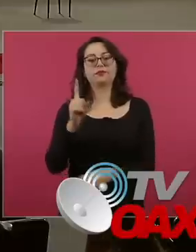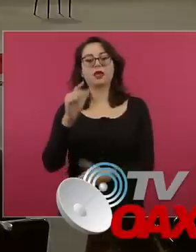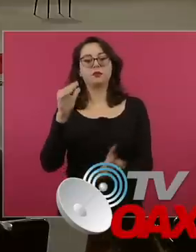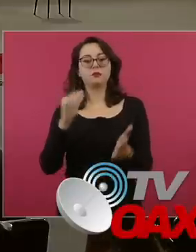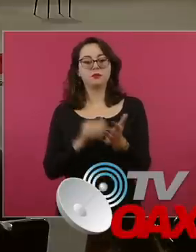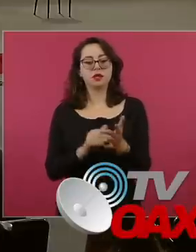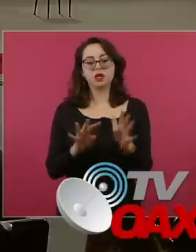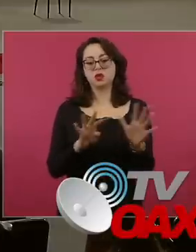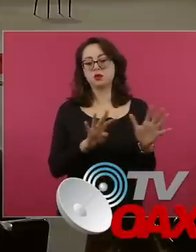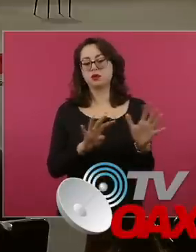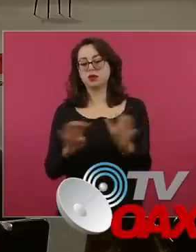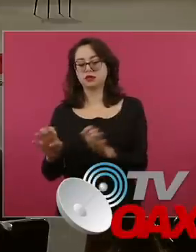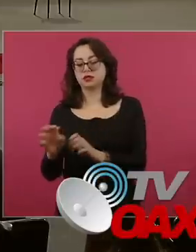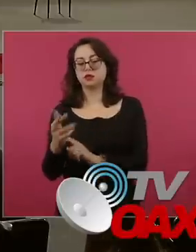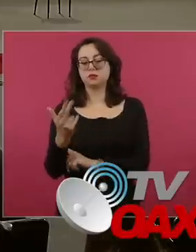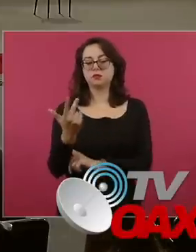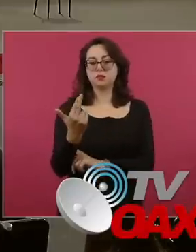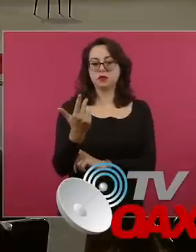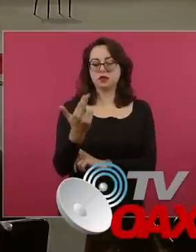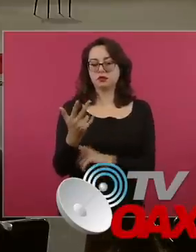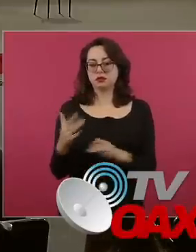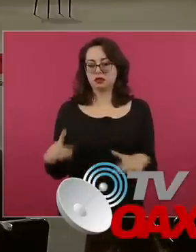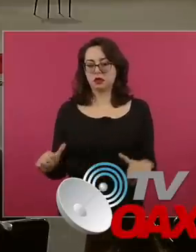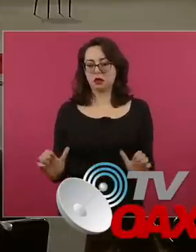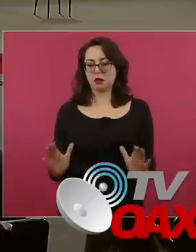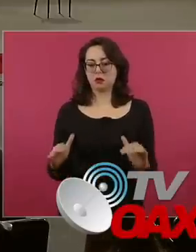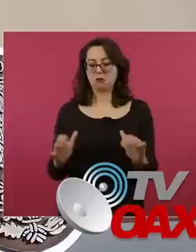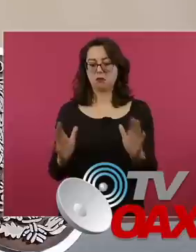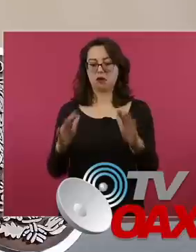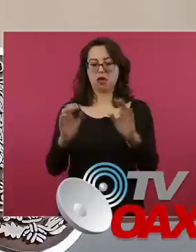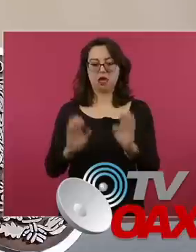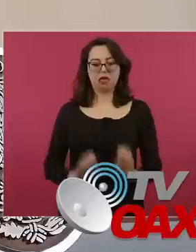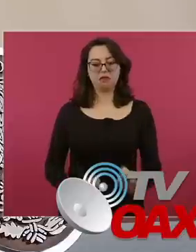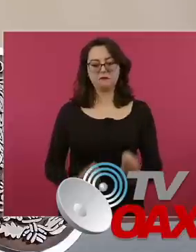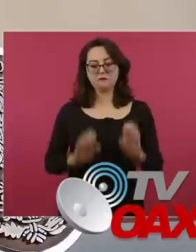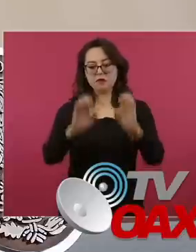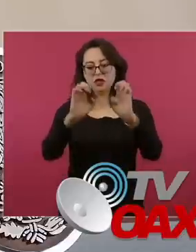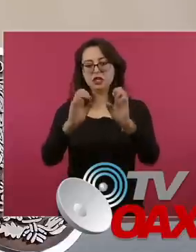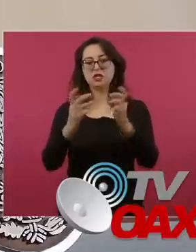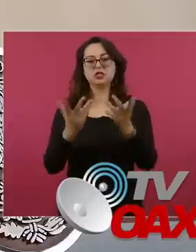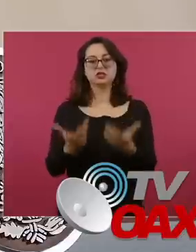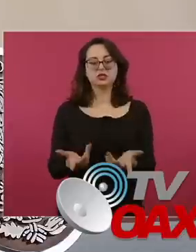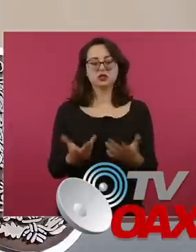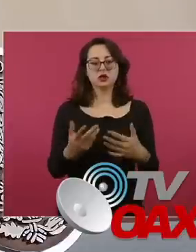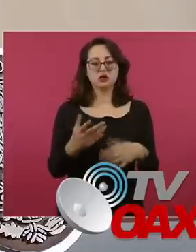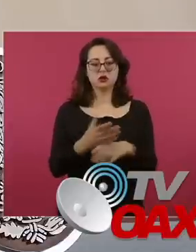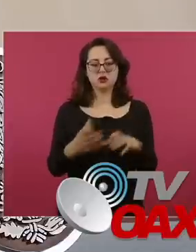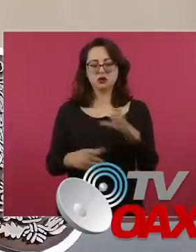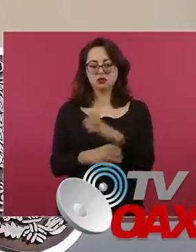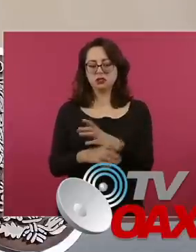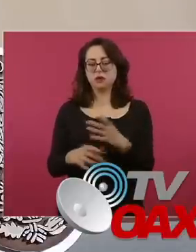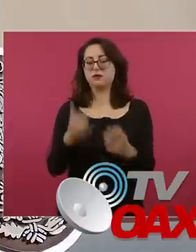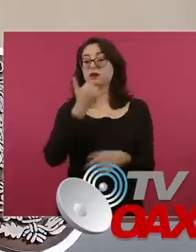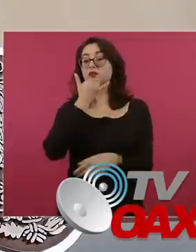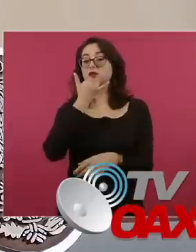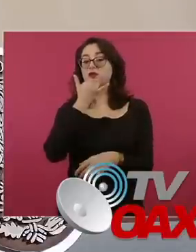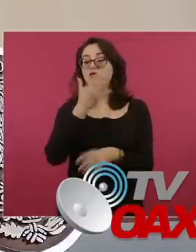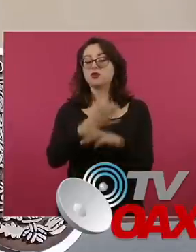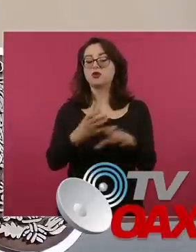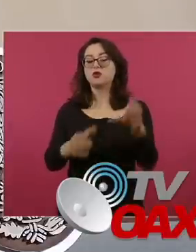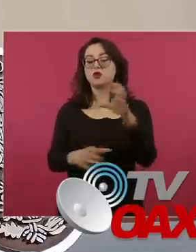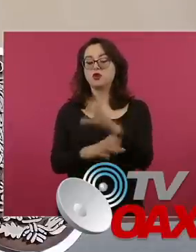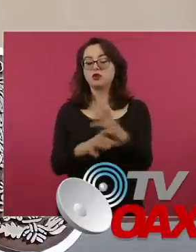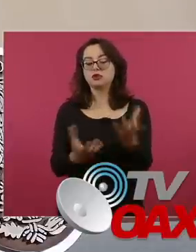1,925 bienes muebles relativamente íntegros, que pueden ser metates, que puede ser cerámica, que pueden